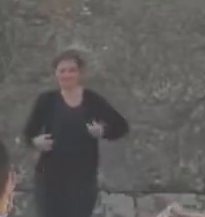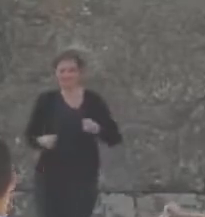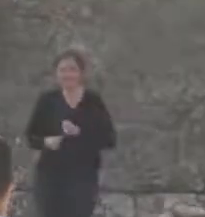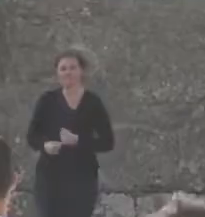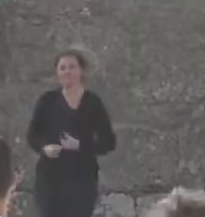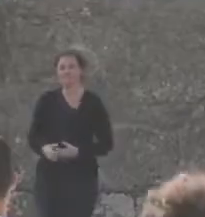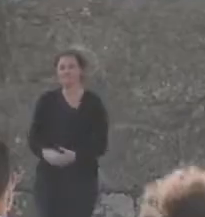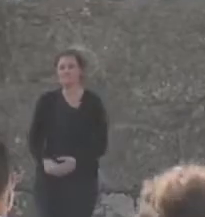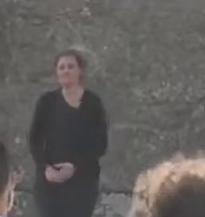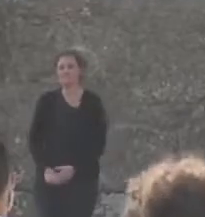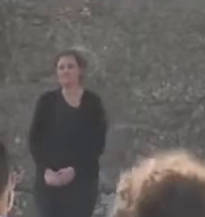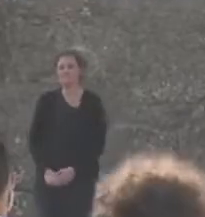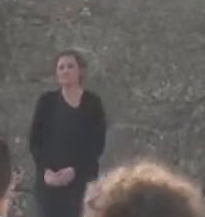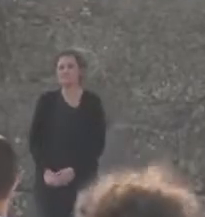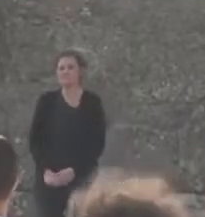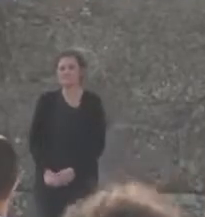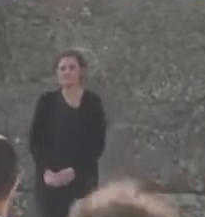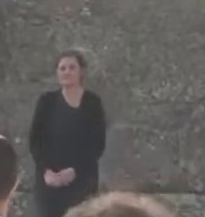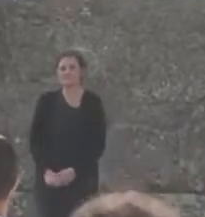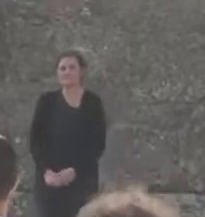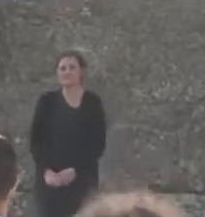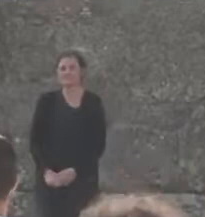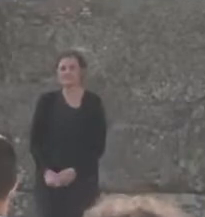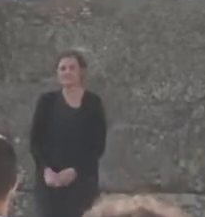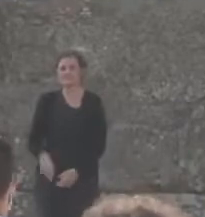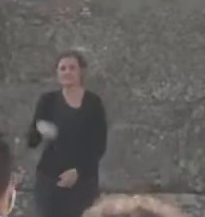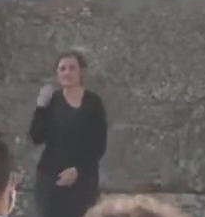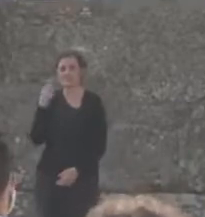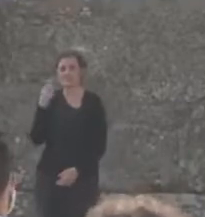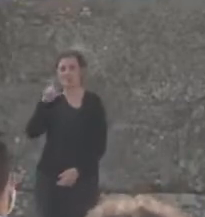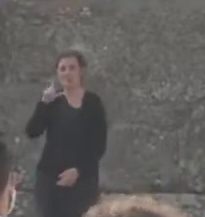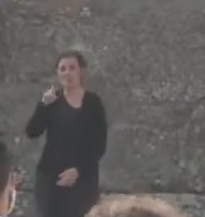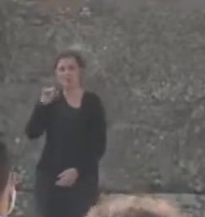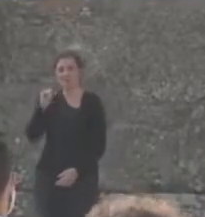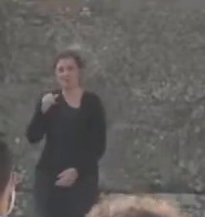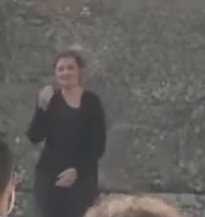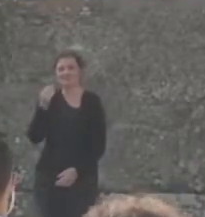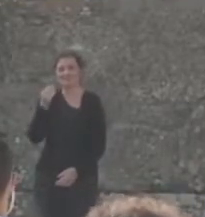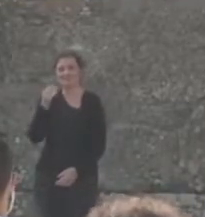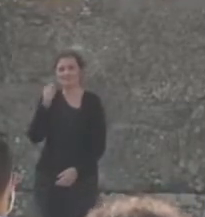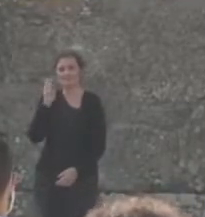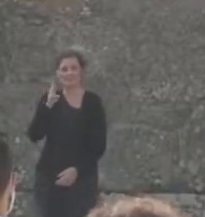Bueno, como Queta e Luis portáronse tamén